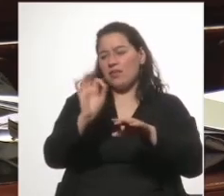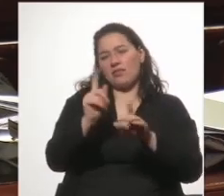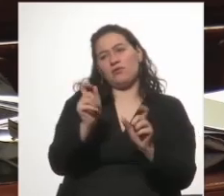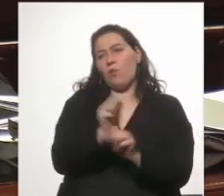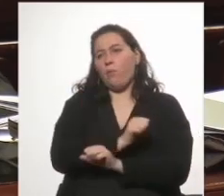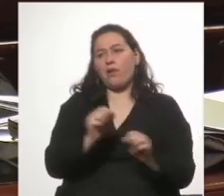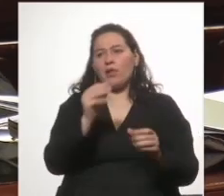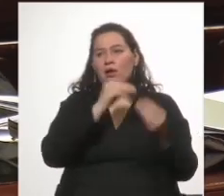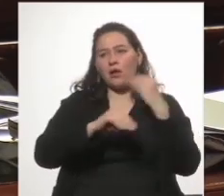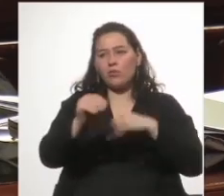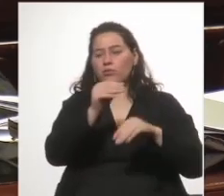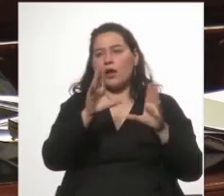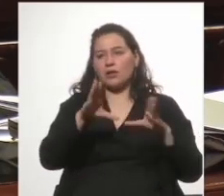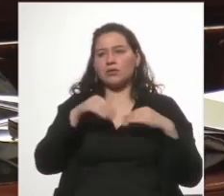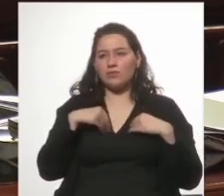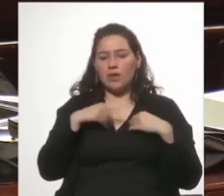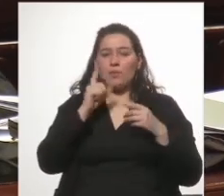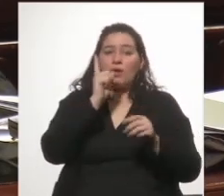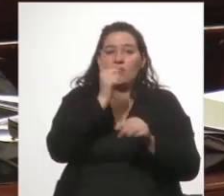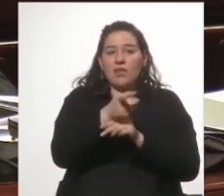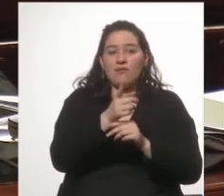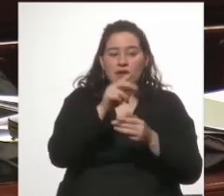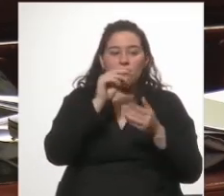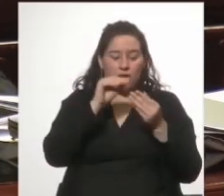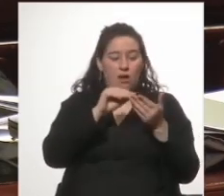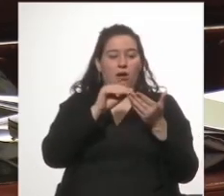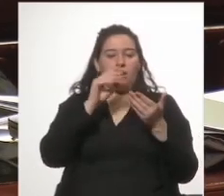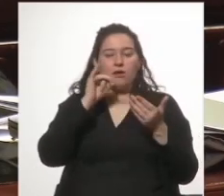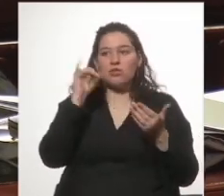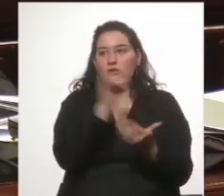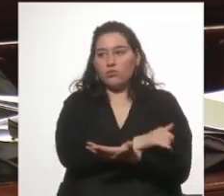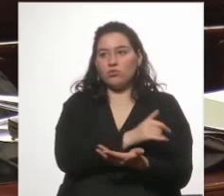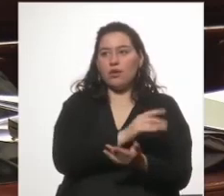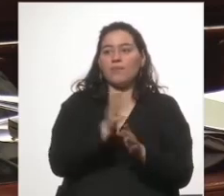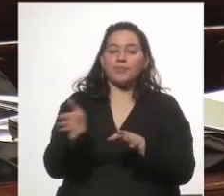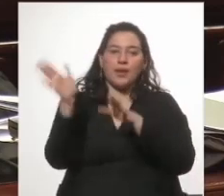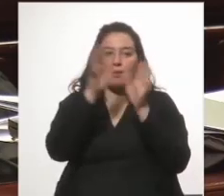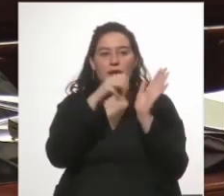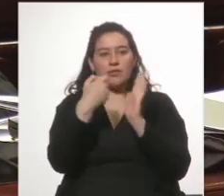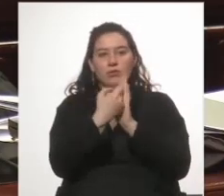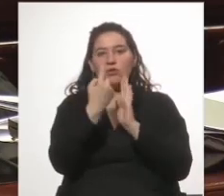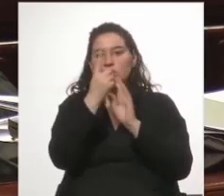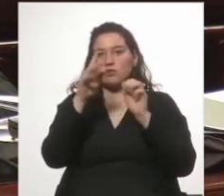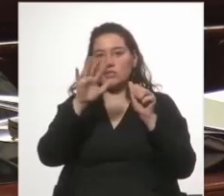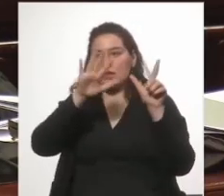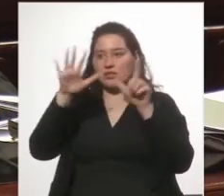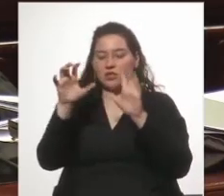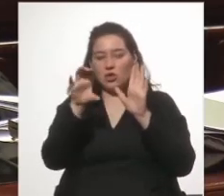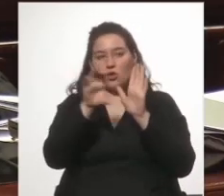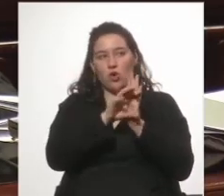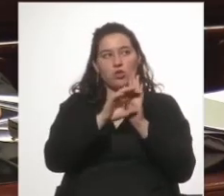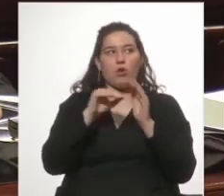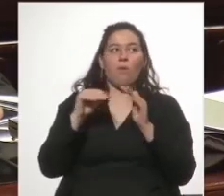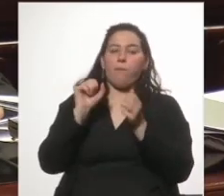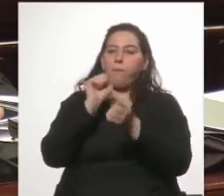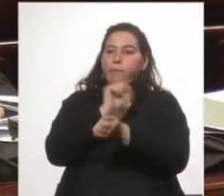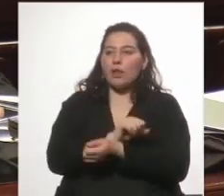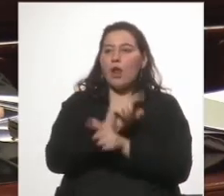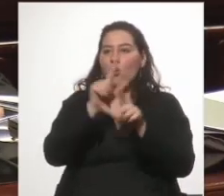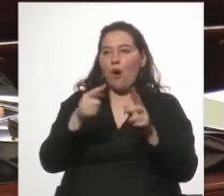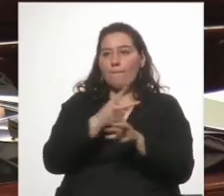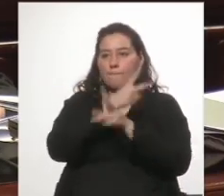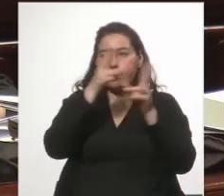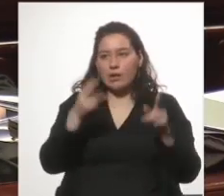dice debieron ser objeto de denuncia penal. Señalemos por otro lado que el artículo 177 del Código Penal no consagra un plazo